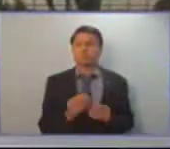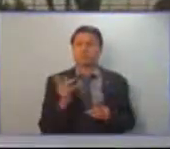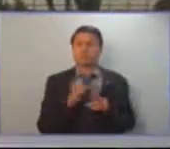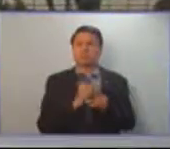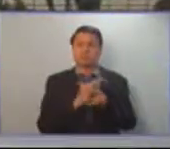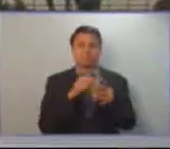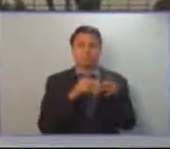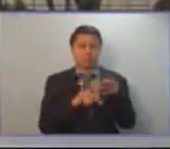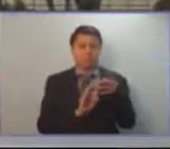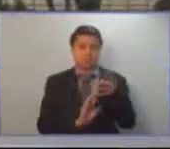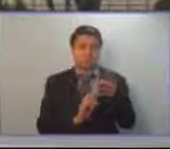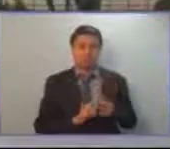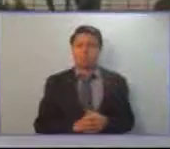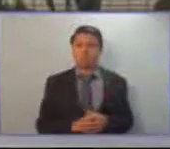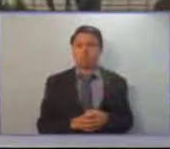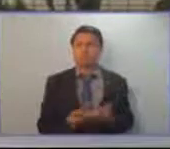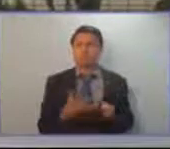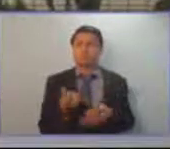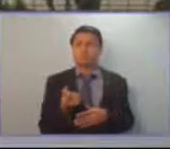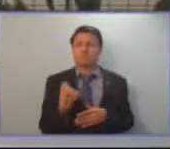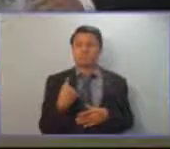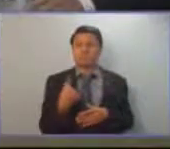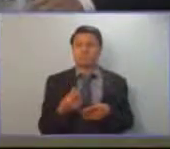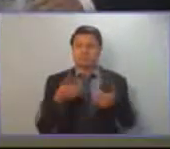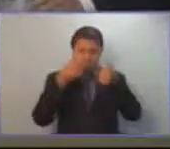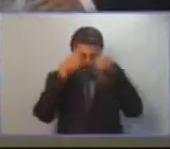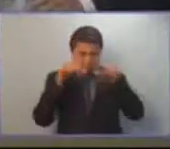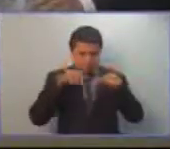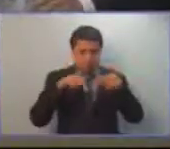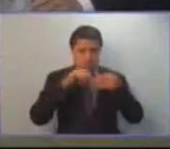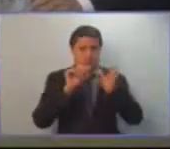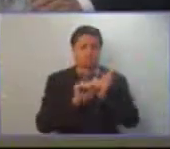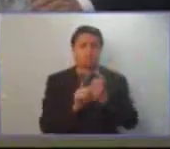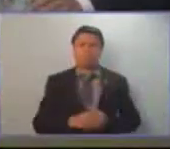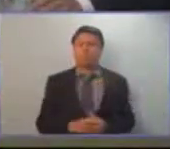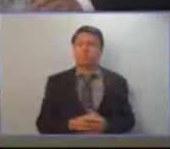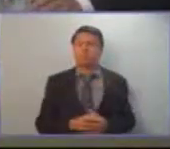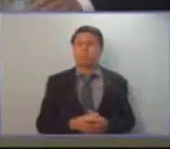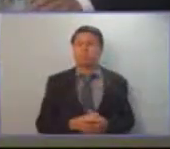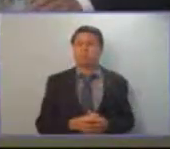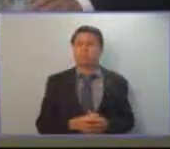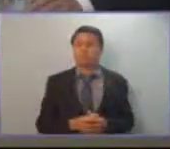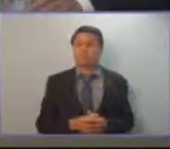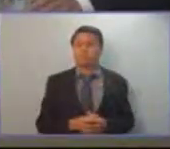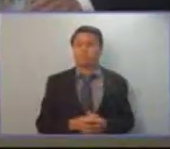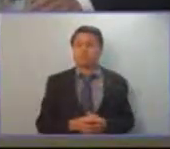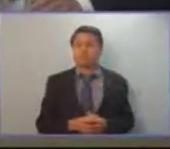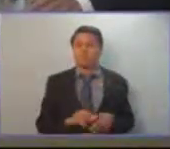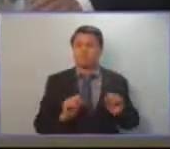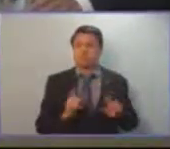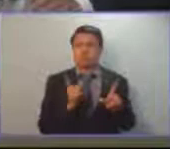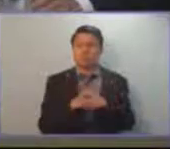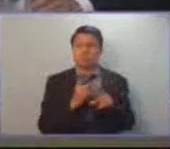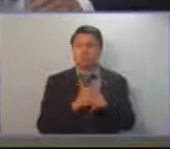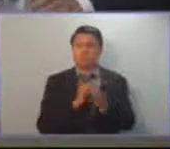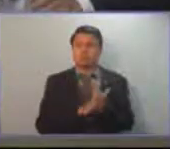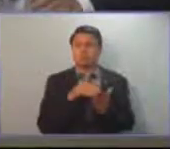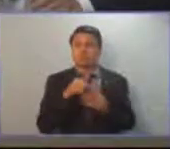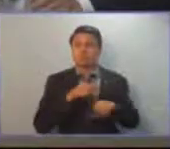reforma constitucional que estaba por aprobarse en esta legislatura para modificar los plazos y